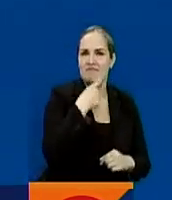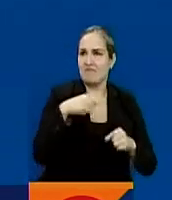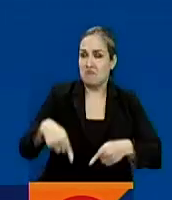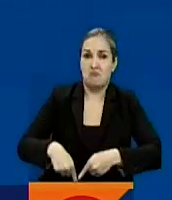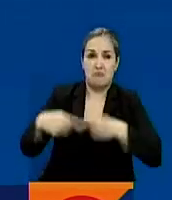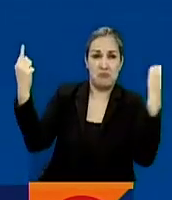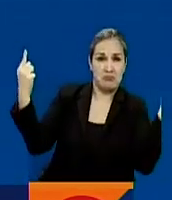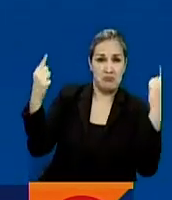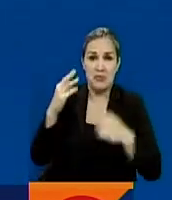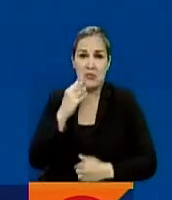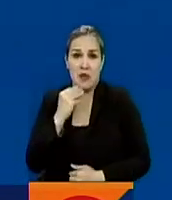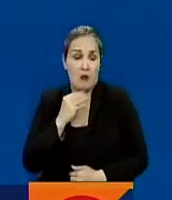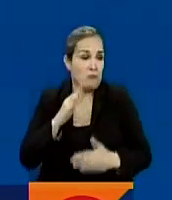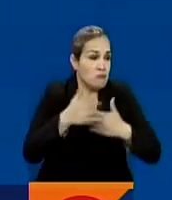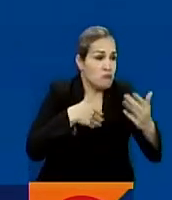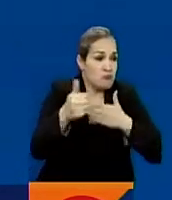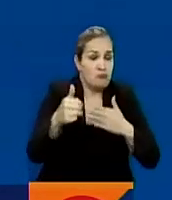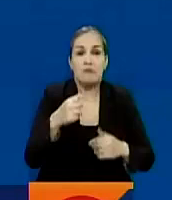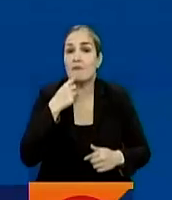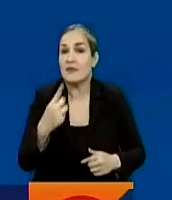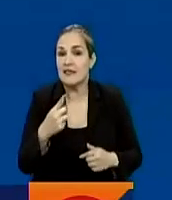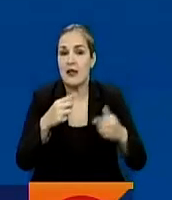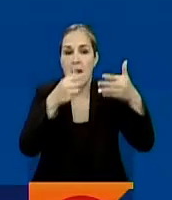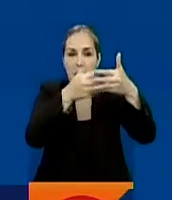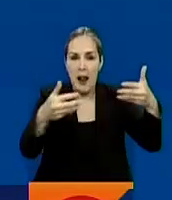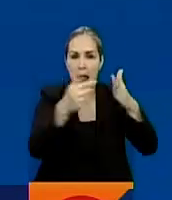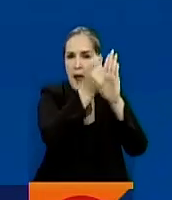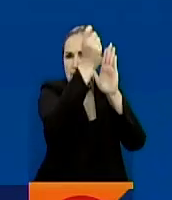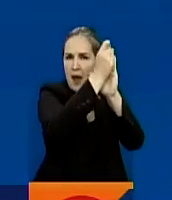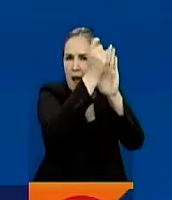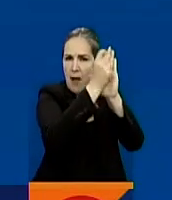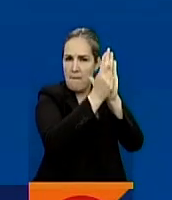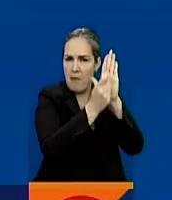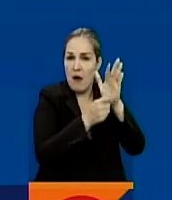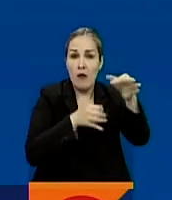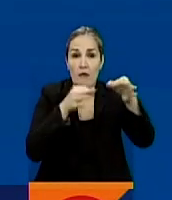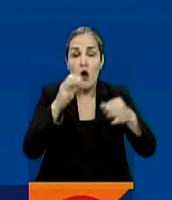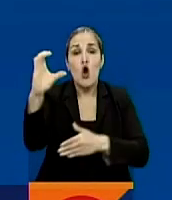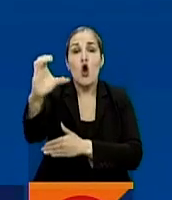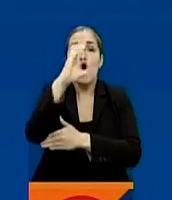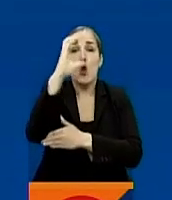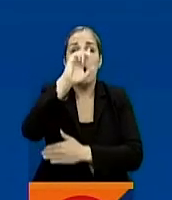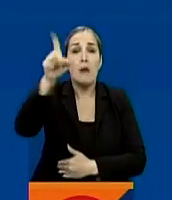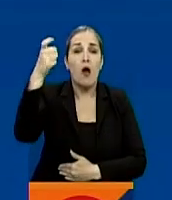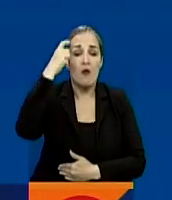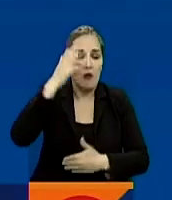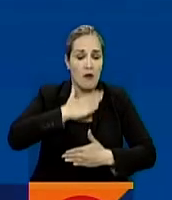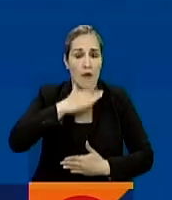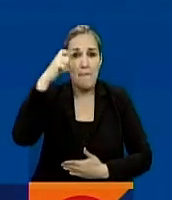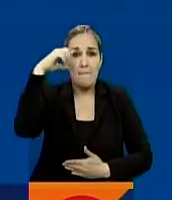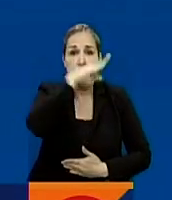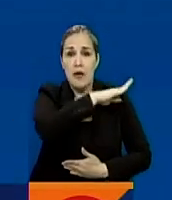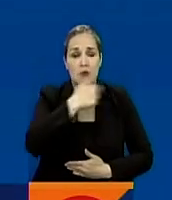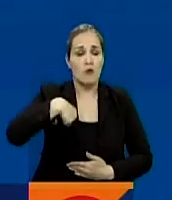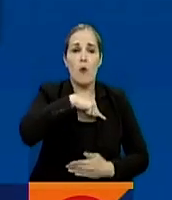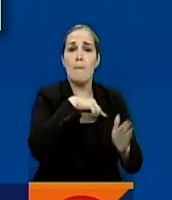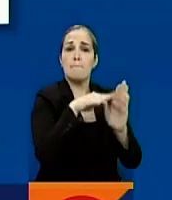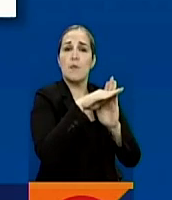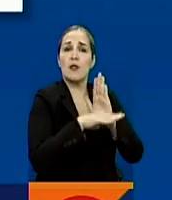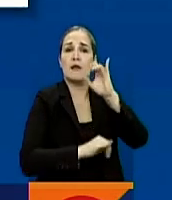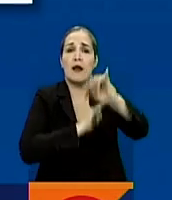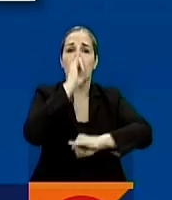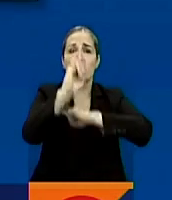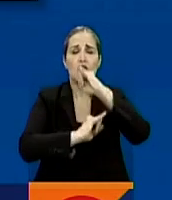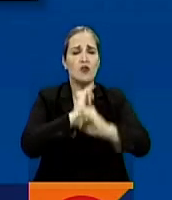relaciones diplomáticas con Israel asegurando con varios puntos que Colombia en su gobierno abr comillas basa la política exterior